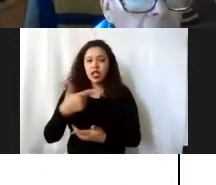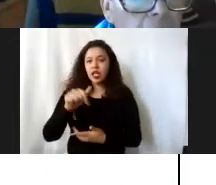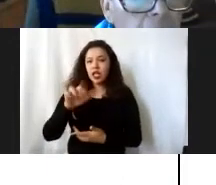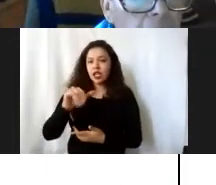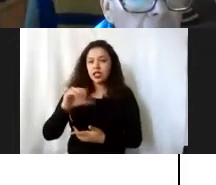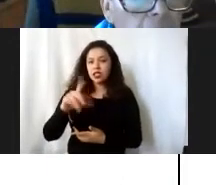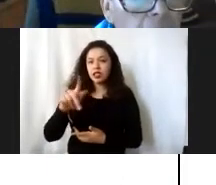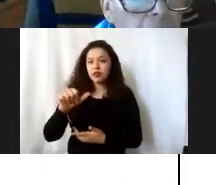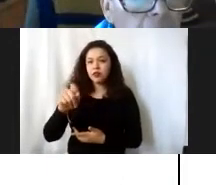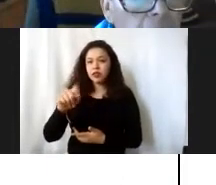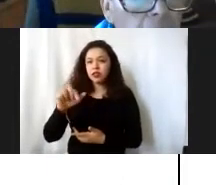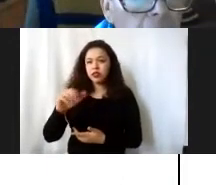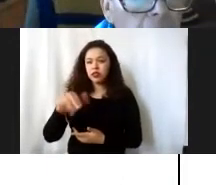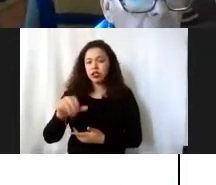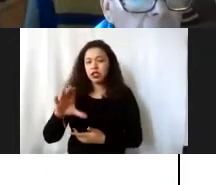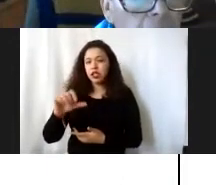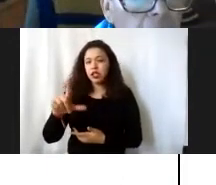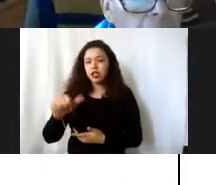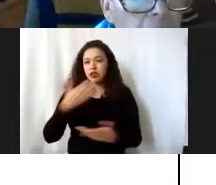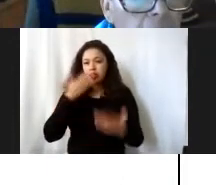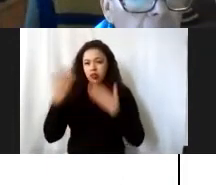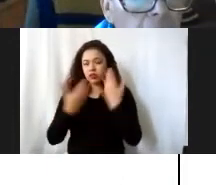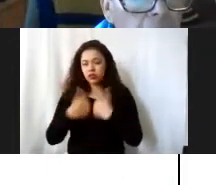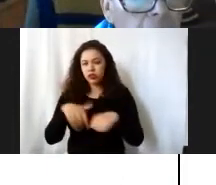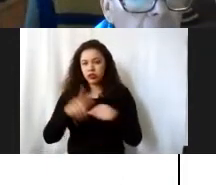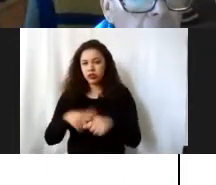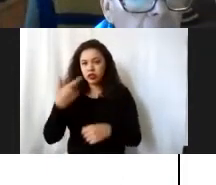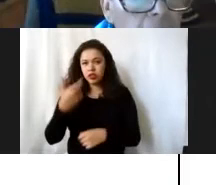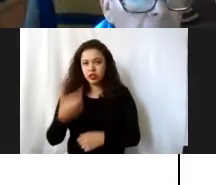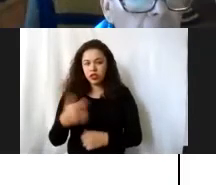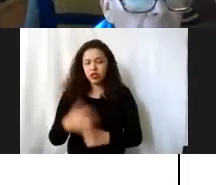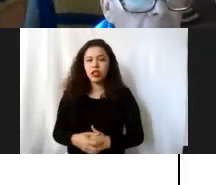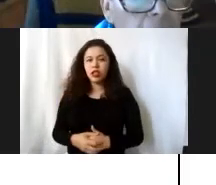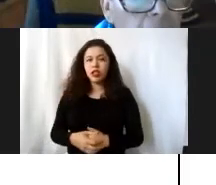Claudia, Estudios Socioeconómicos, seguramente algunas de las